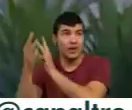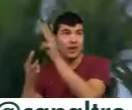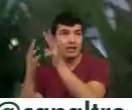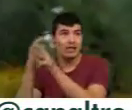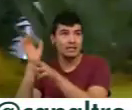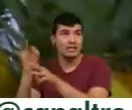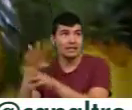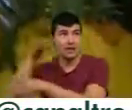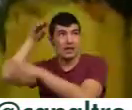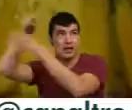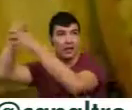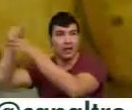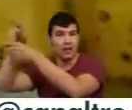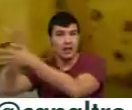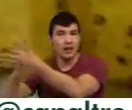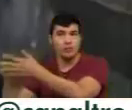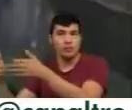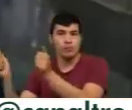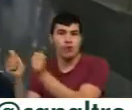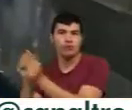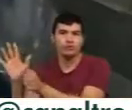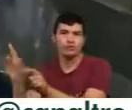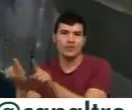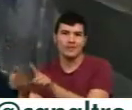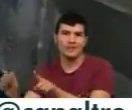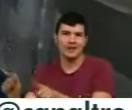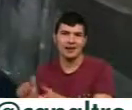en la cárcel con sus hermanos.